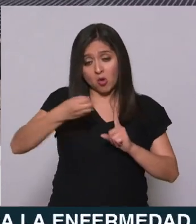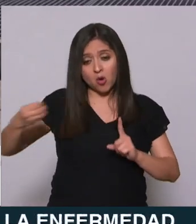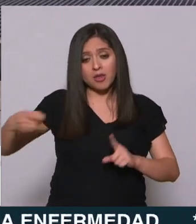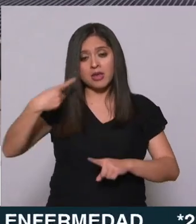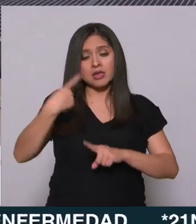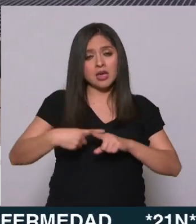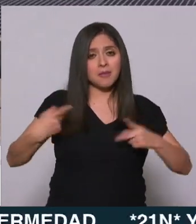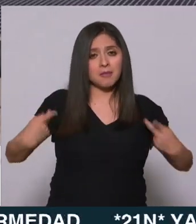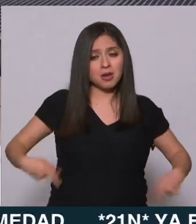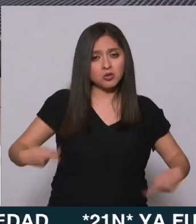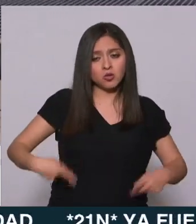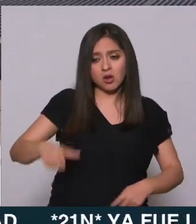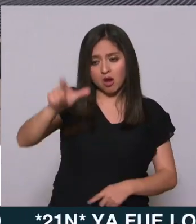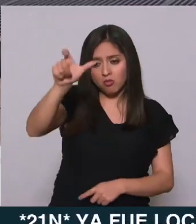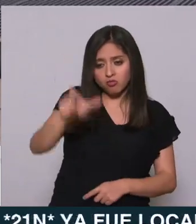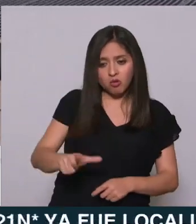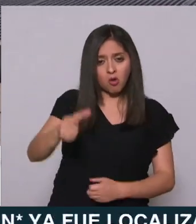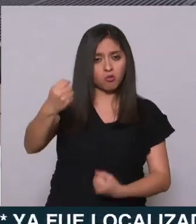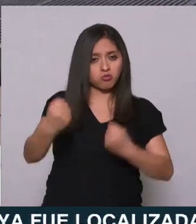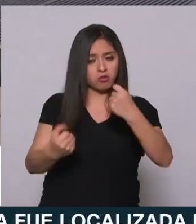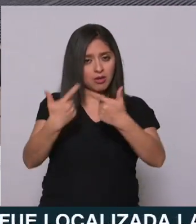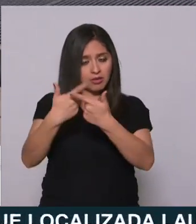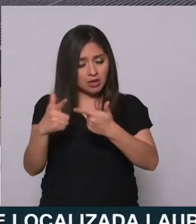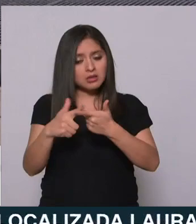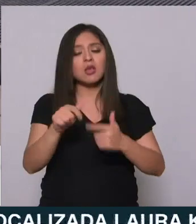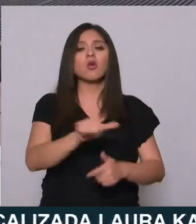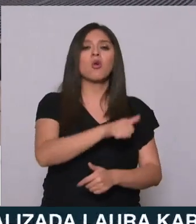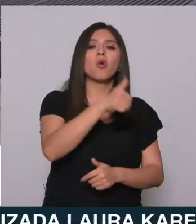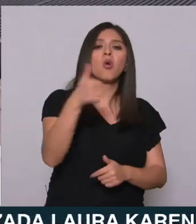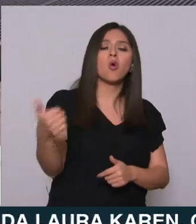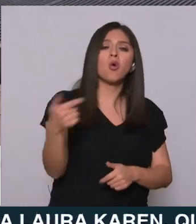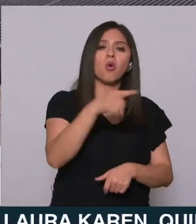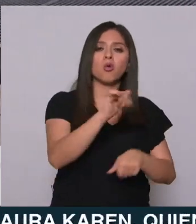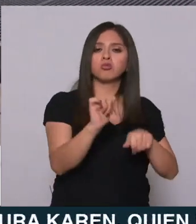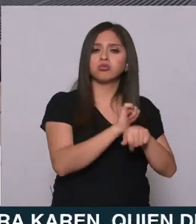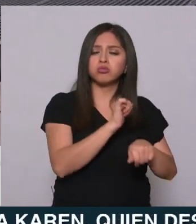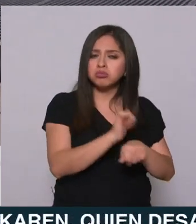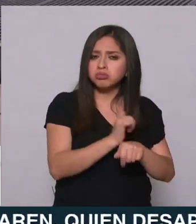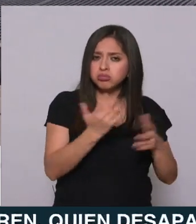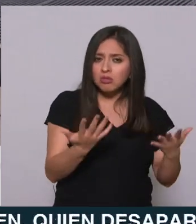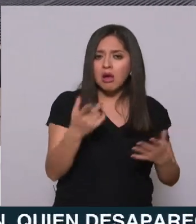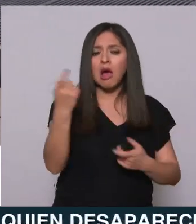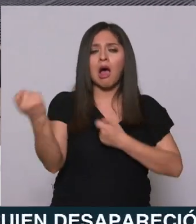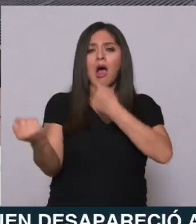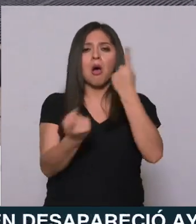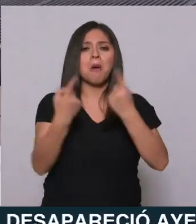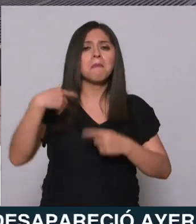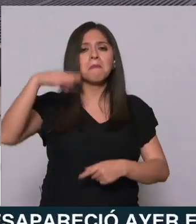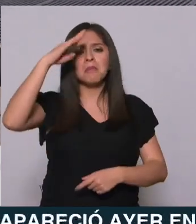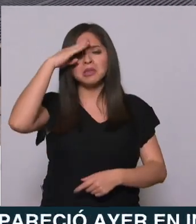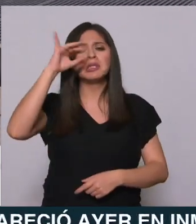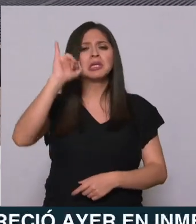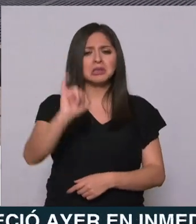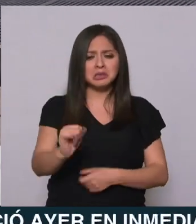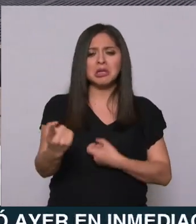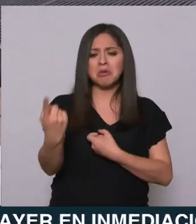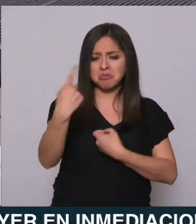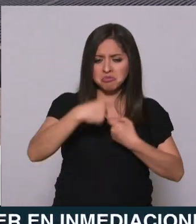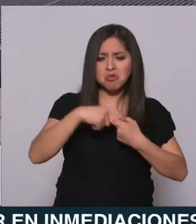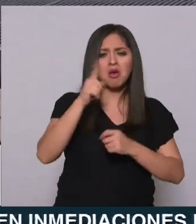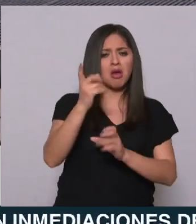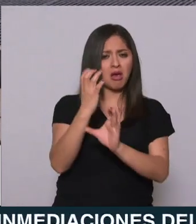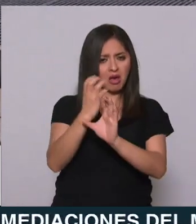unidades que tienen, porque no pueden dejan que entre cualquier microbús, todo feo, todo